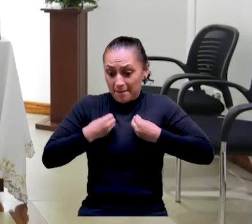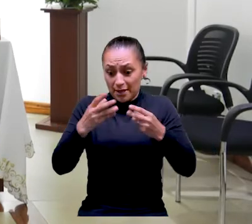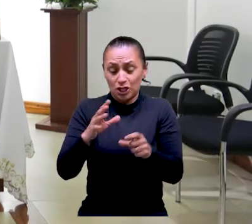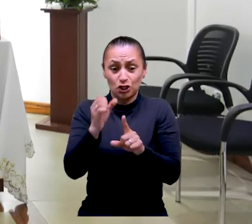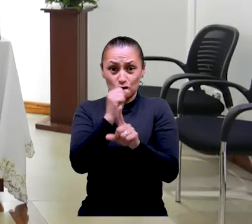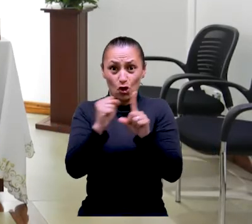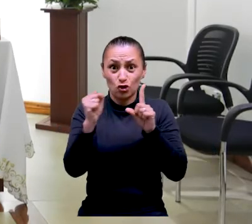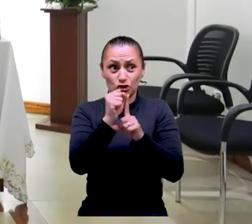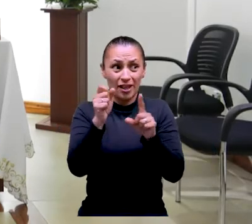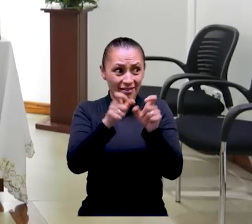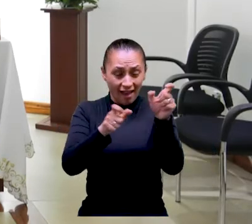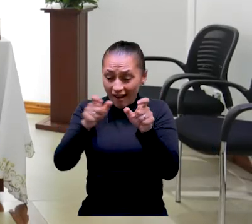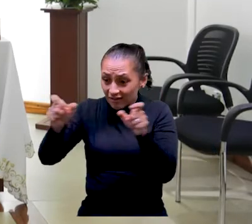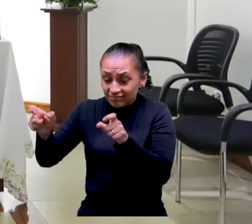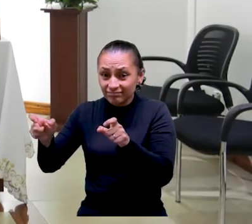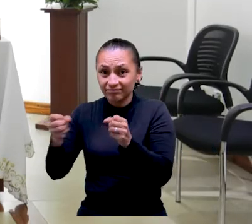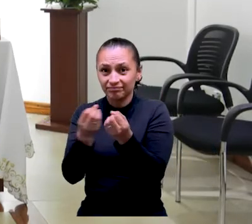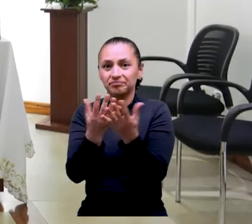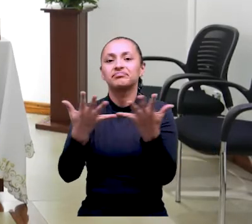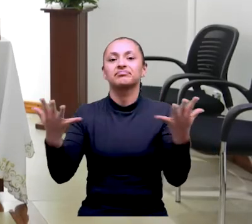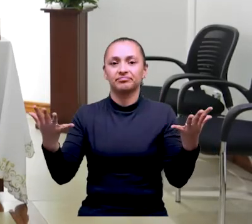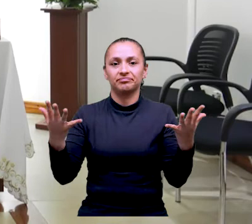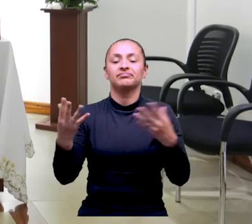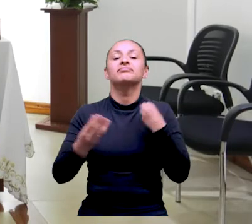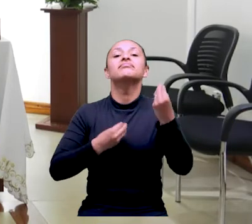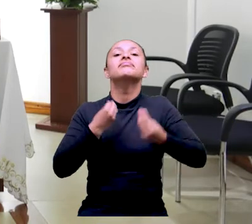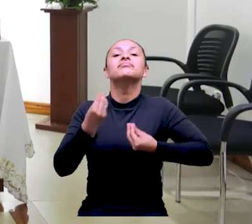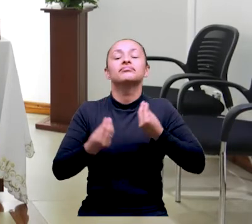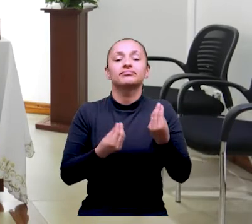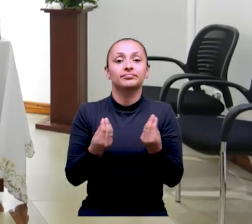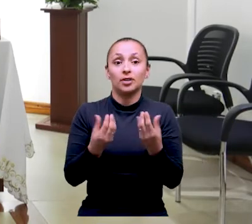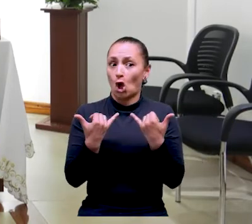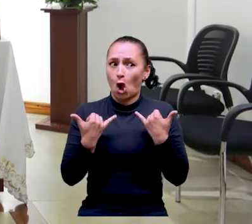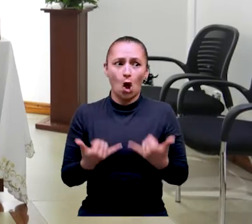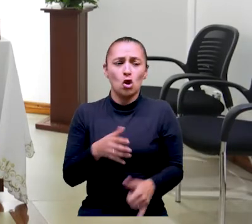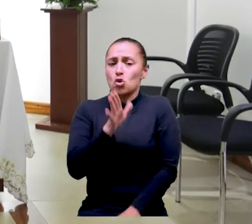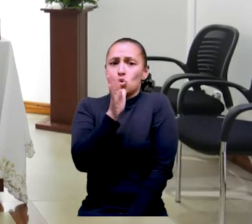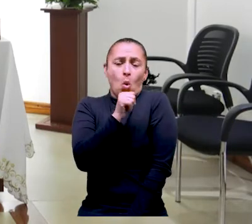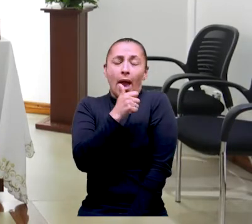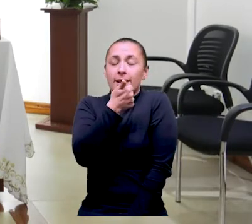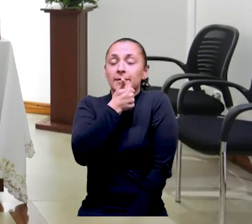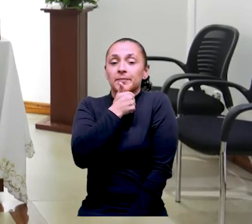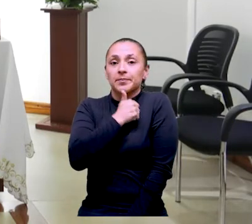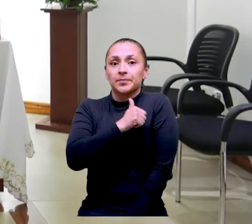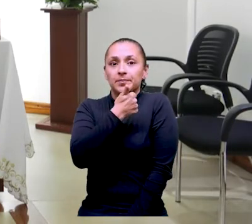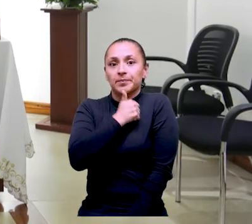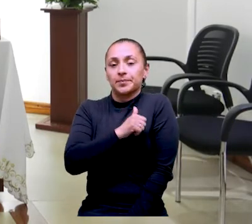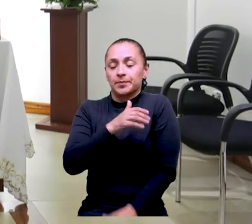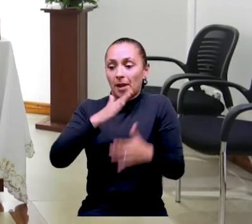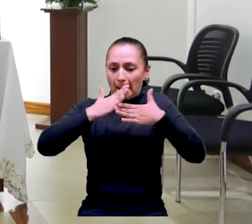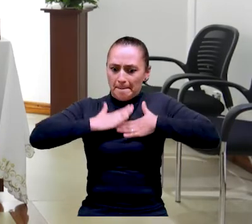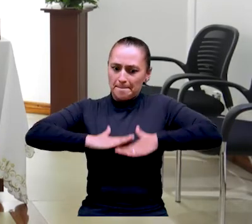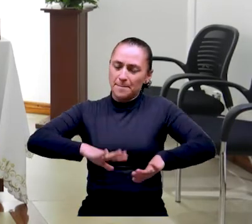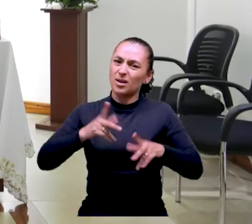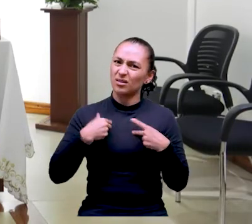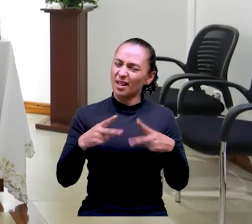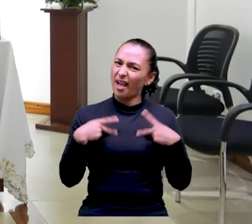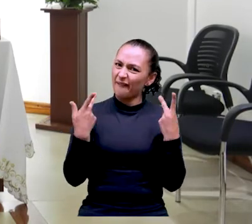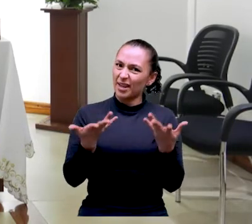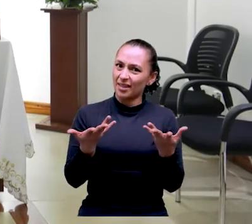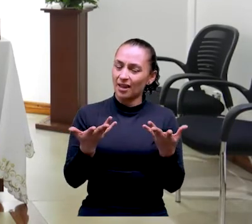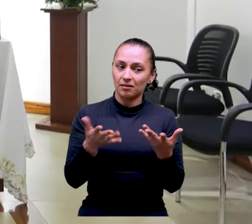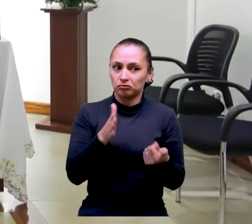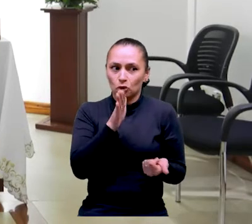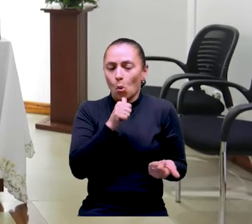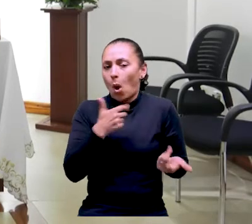que estamos viendo en nuestra sociedad que hoy no hay tolerancia